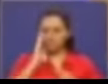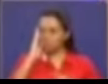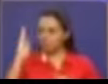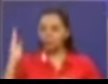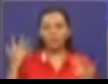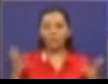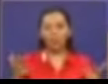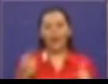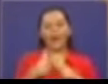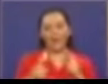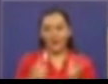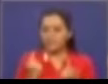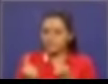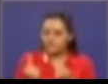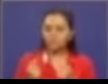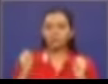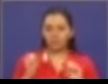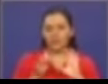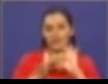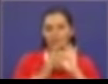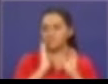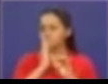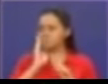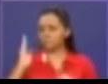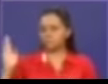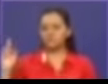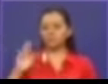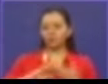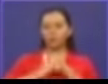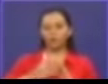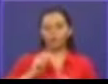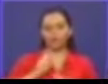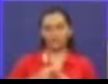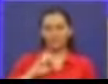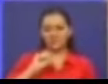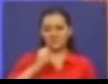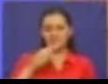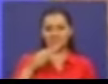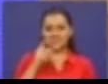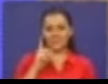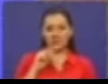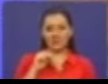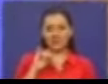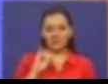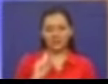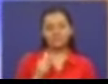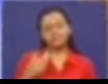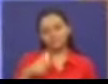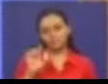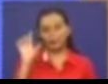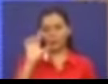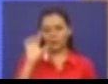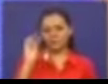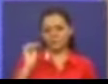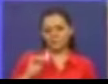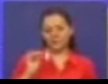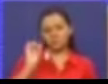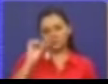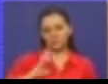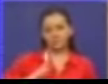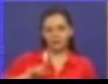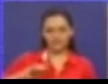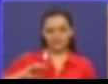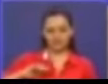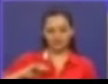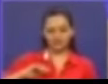turística también en nuestra querida Shandia, comunidad Shandia. Bueno, eso estuvimos haciendo lunes y martes, tomándonos un par de